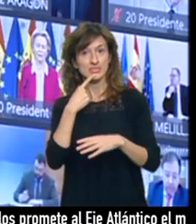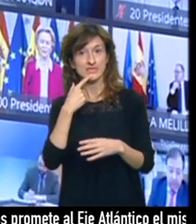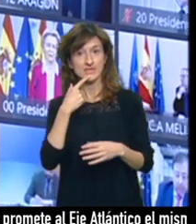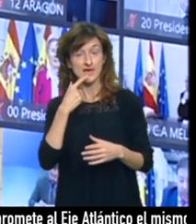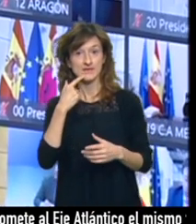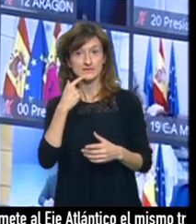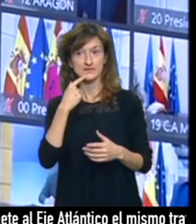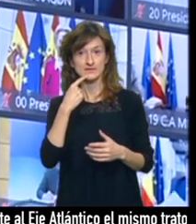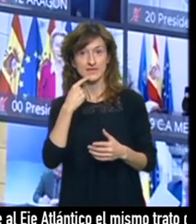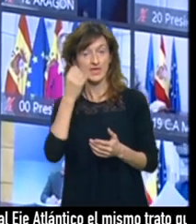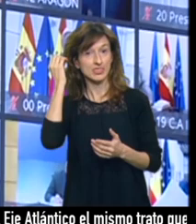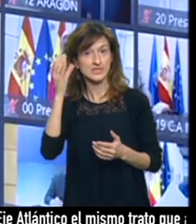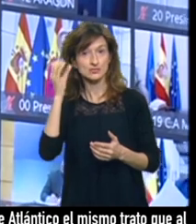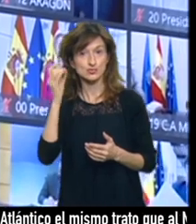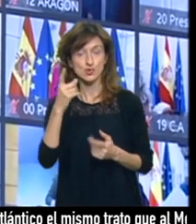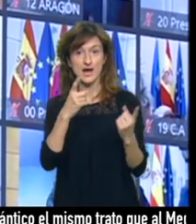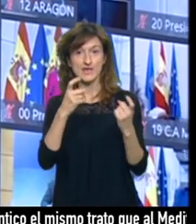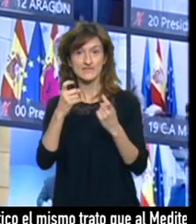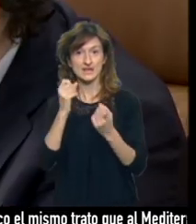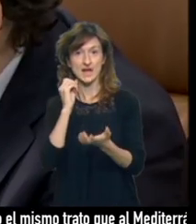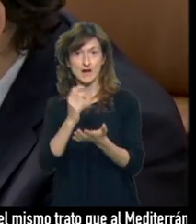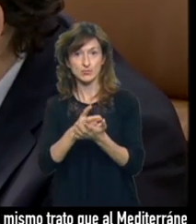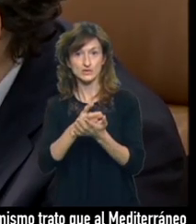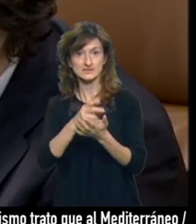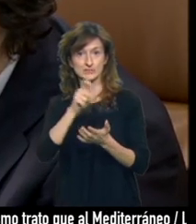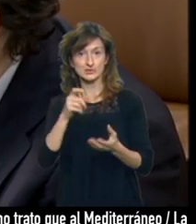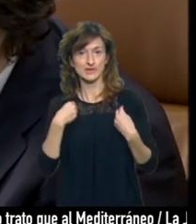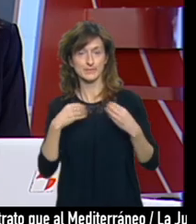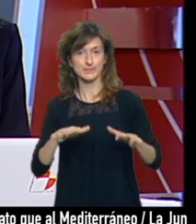der Leyen ha recogido en su discurso la necesidad de apostar por la demografía.